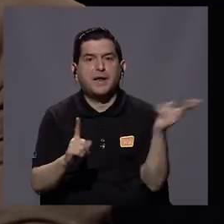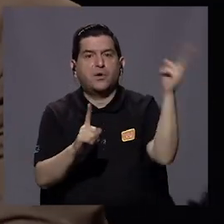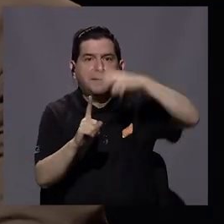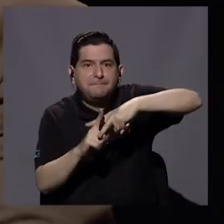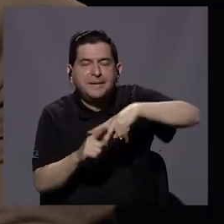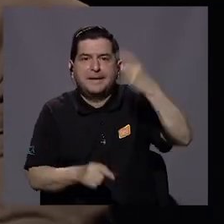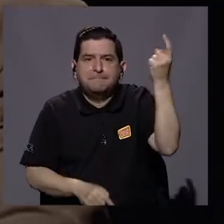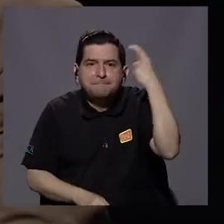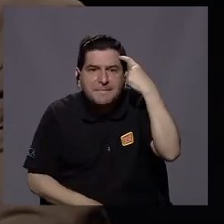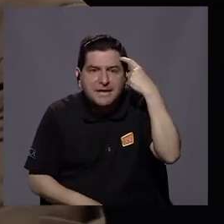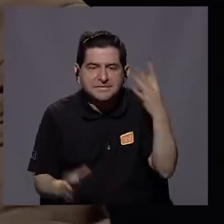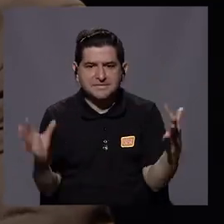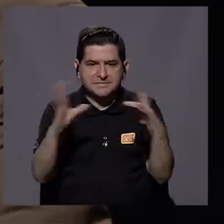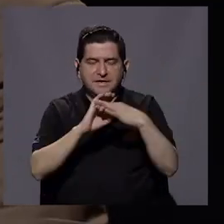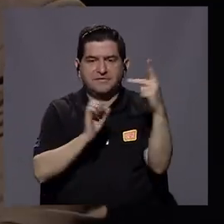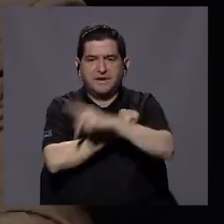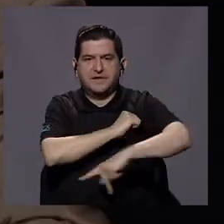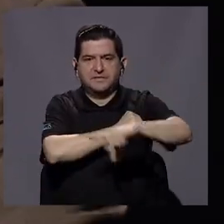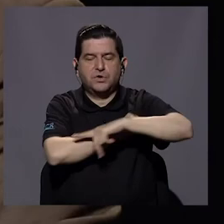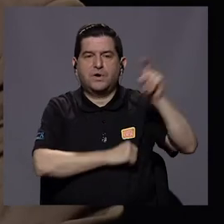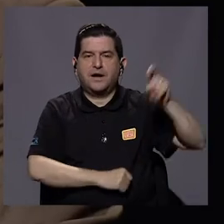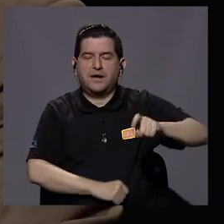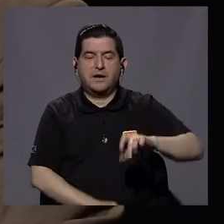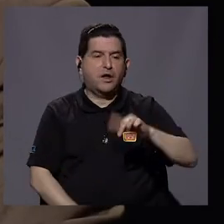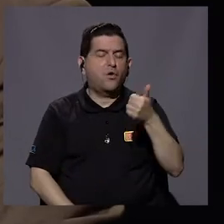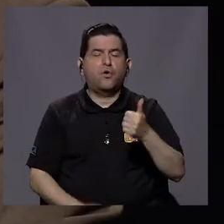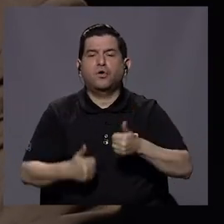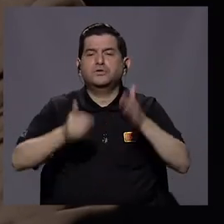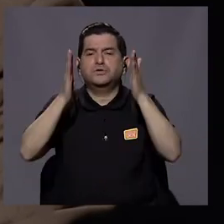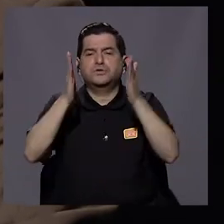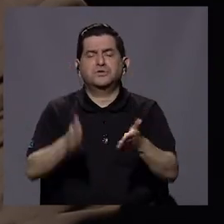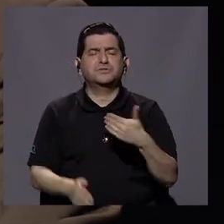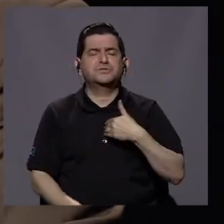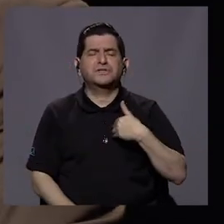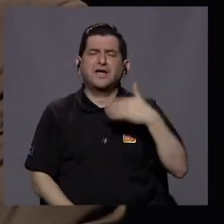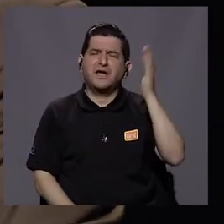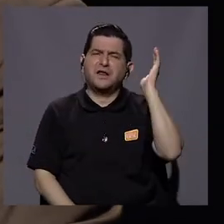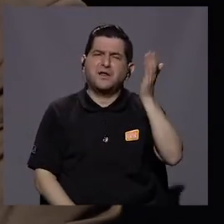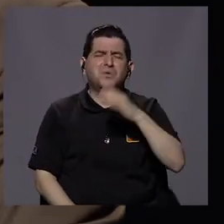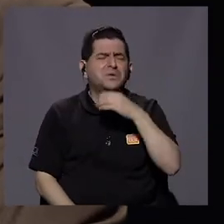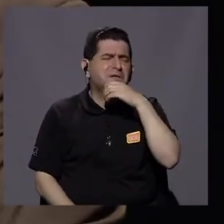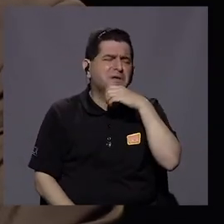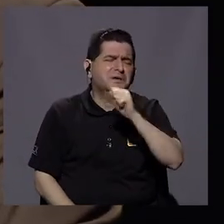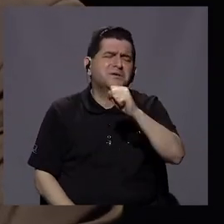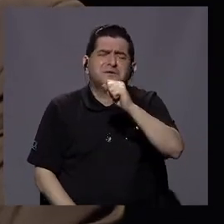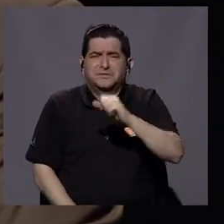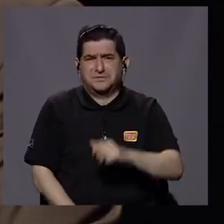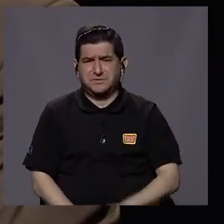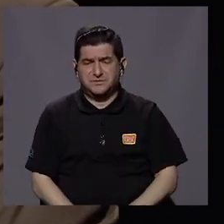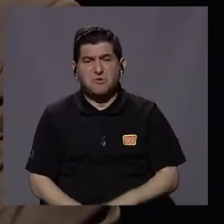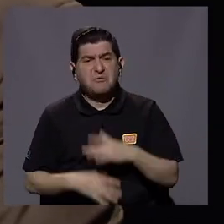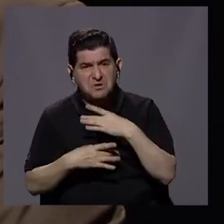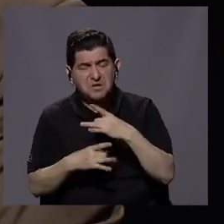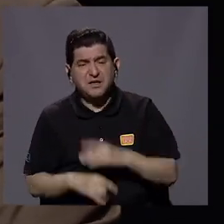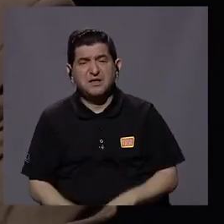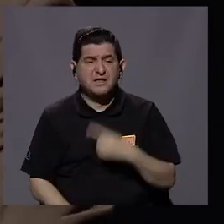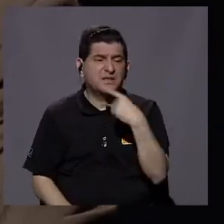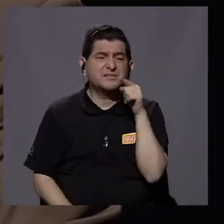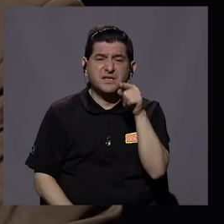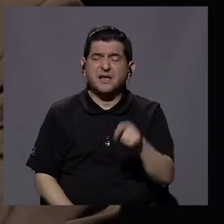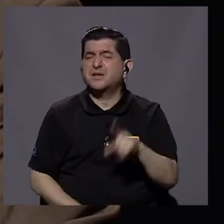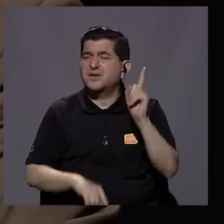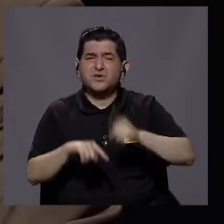entonces aplíquelo, piénselo en relación a lo que el país necesita. Otros precandidatos tienen un discurso añejo interesante que dice, no, es que los